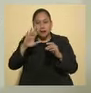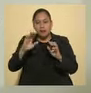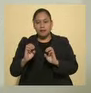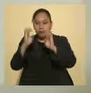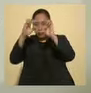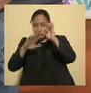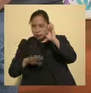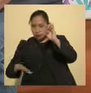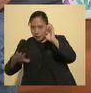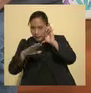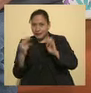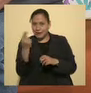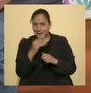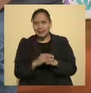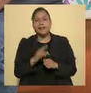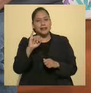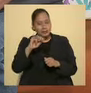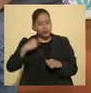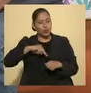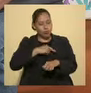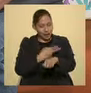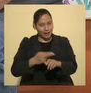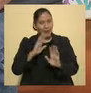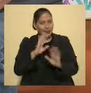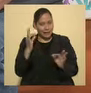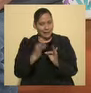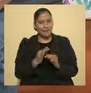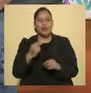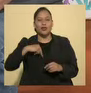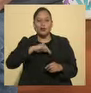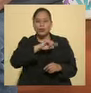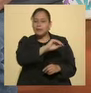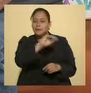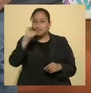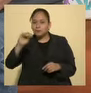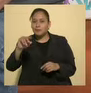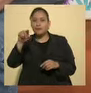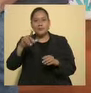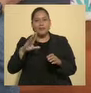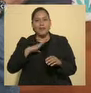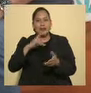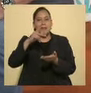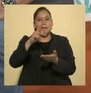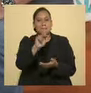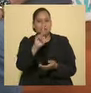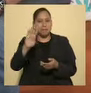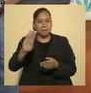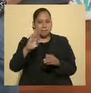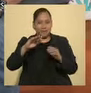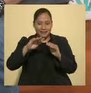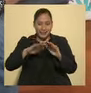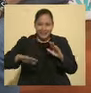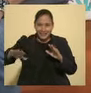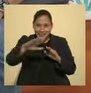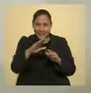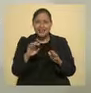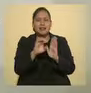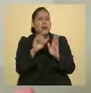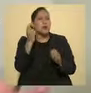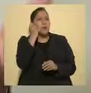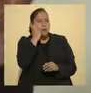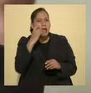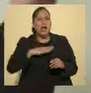haremos. Claro. Estamos haciendo todos los trámites para podernos ir a un edificio en planta baja, porque independientemente que